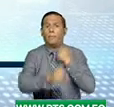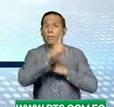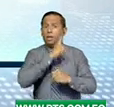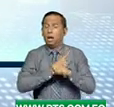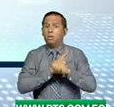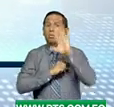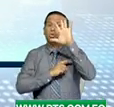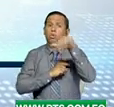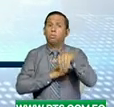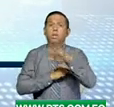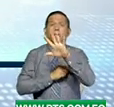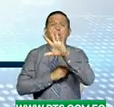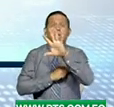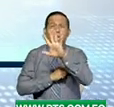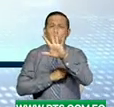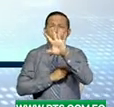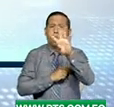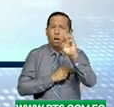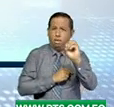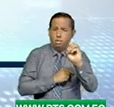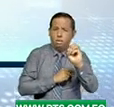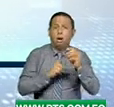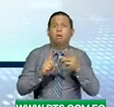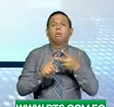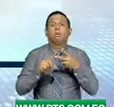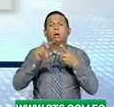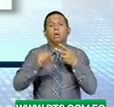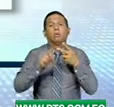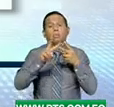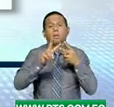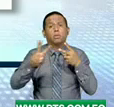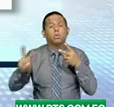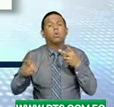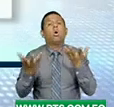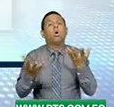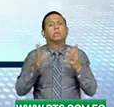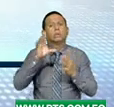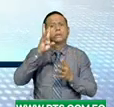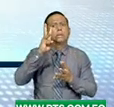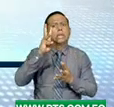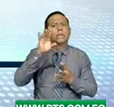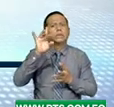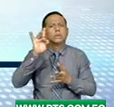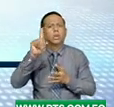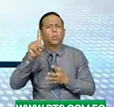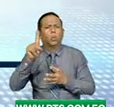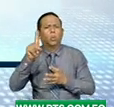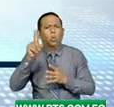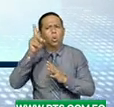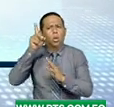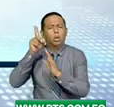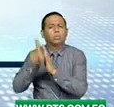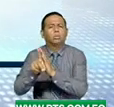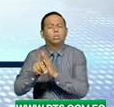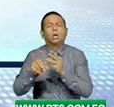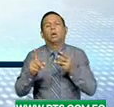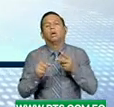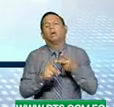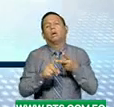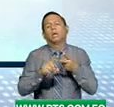5.240 casos, mientras que en el 2022 van 681. Seguido del contacto con finalidad sexual,